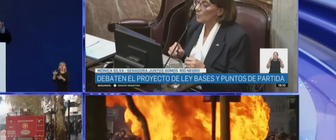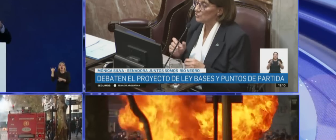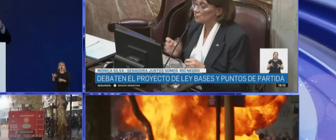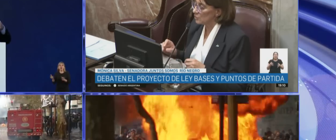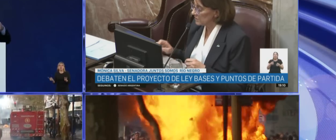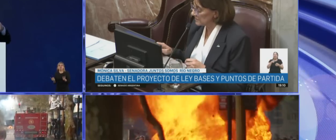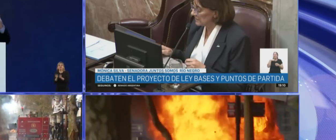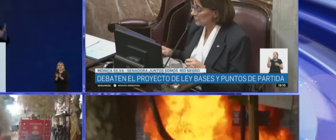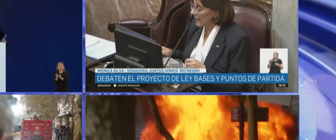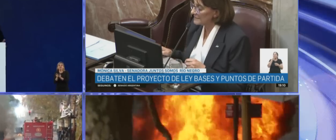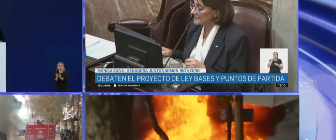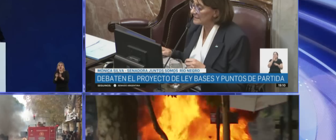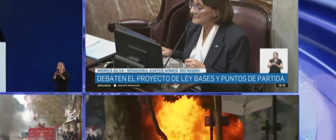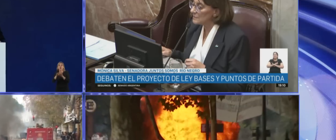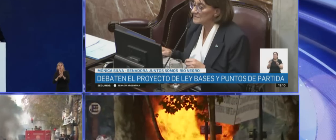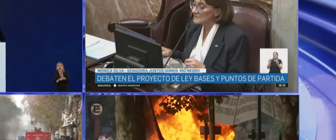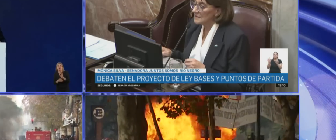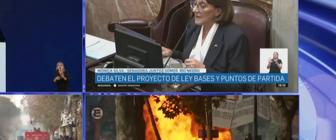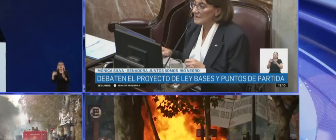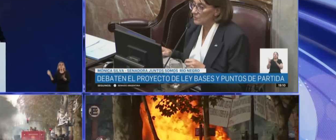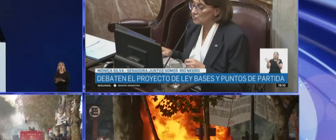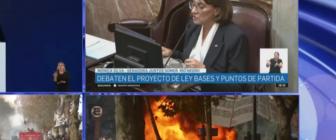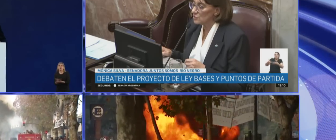determinados formatos de la función de producción